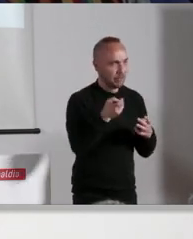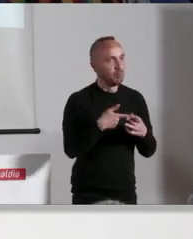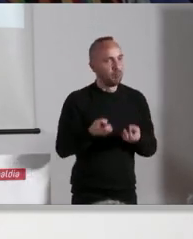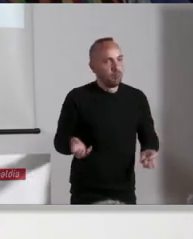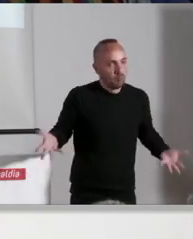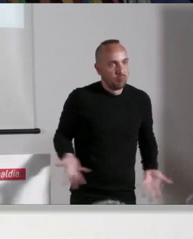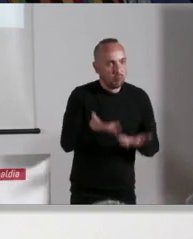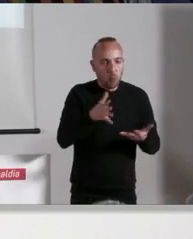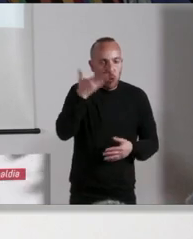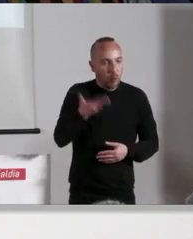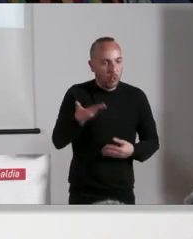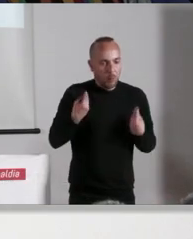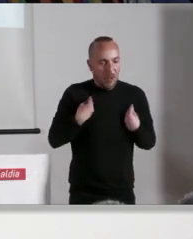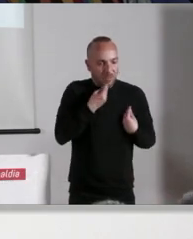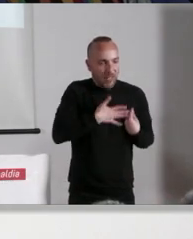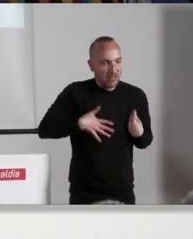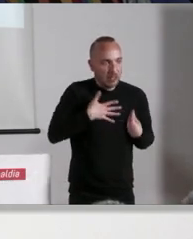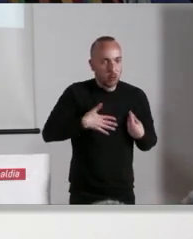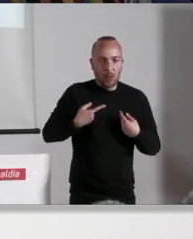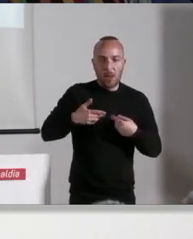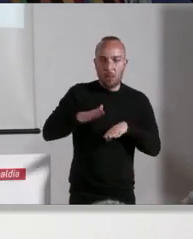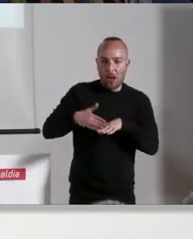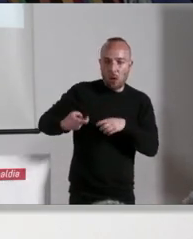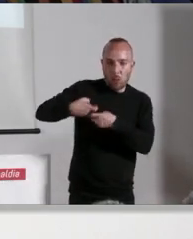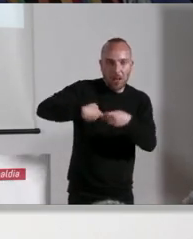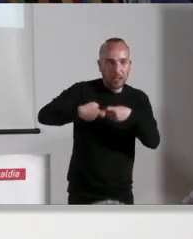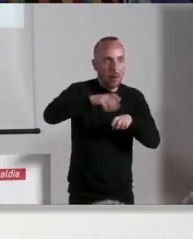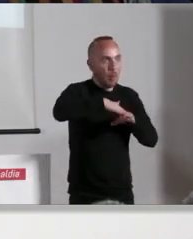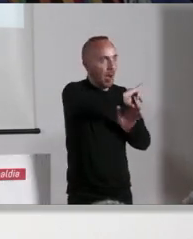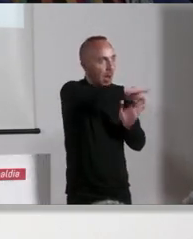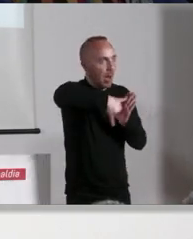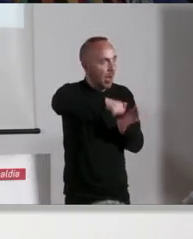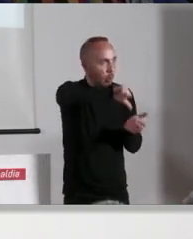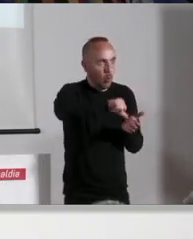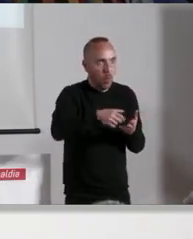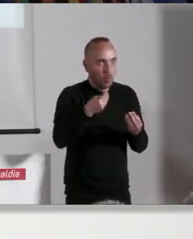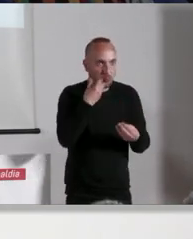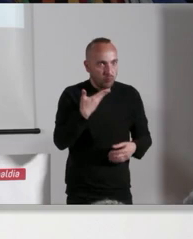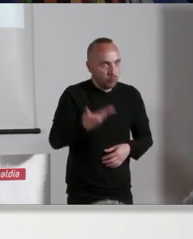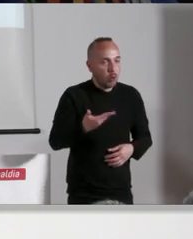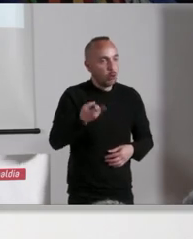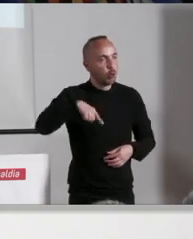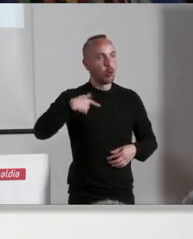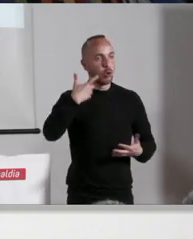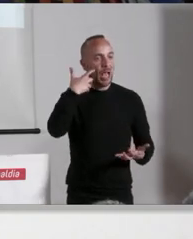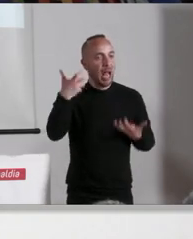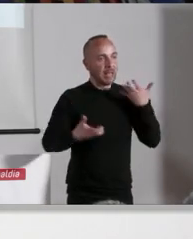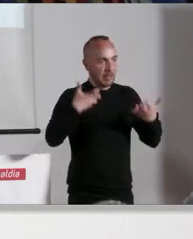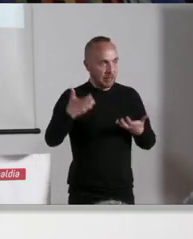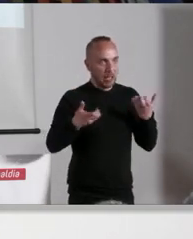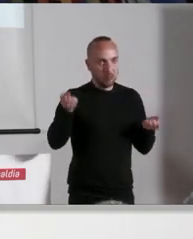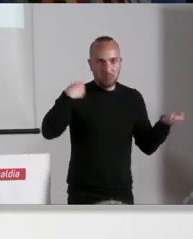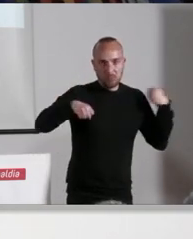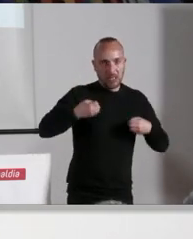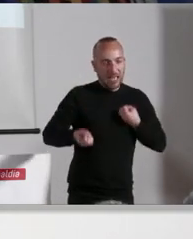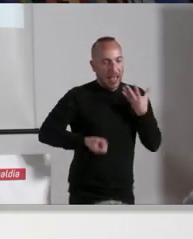social y la cooperativa y el entorno urbano, porque somos gente que hacemos arte, somos creativos, hacemos un poco de